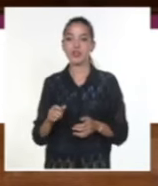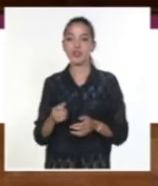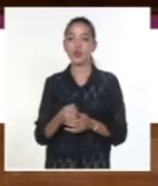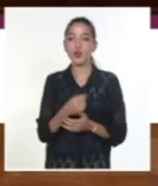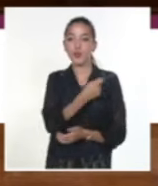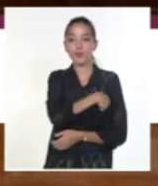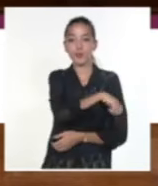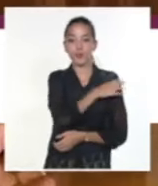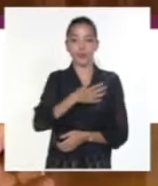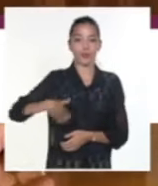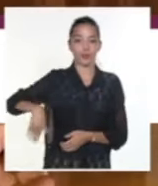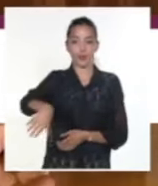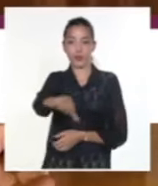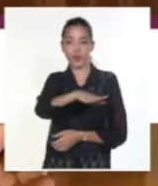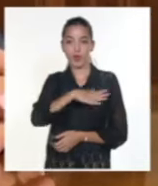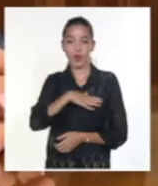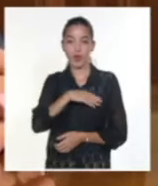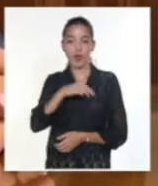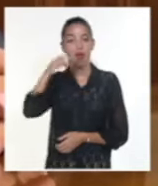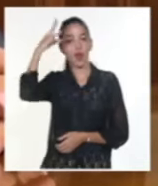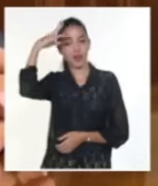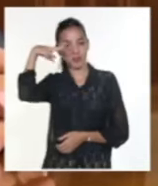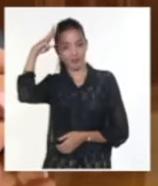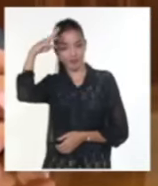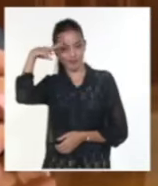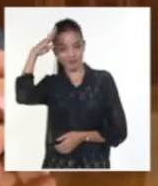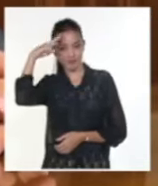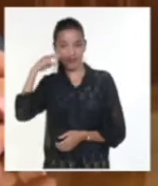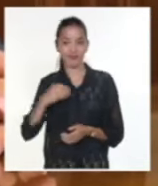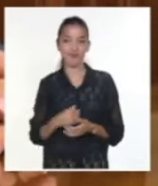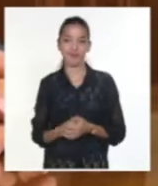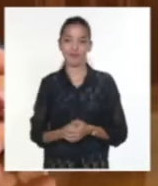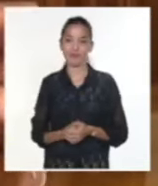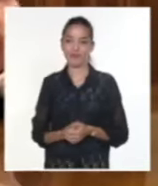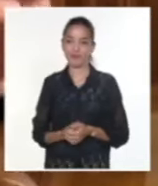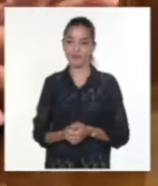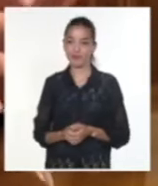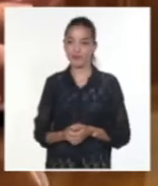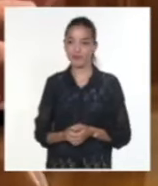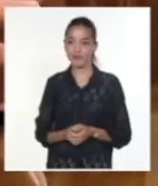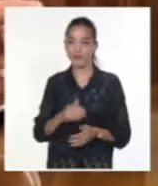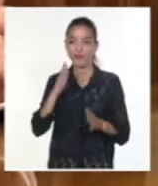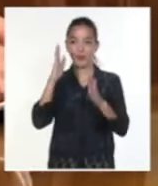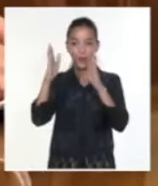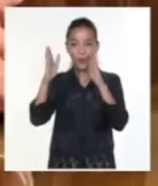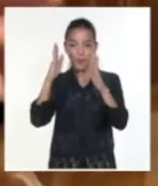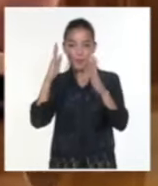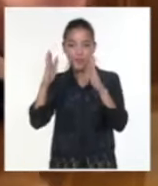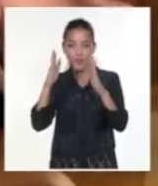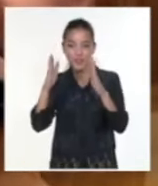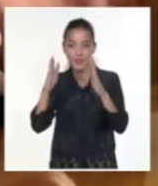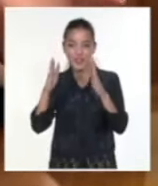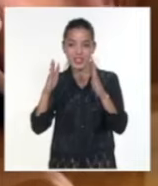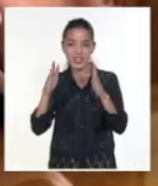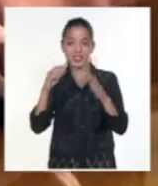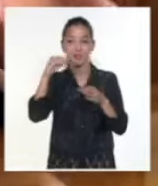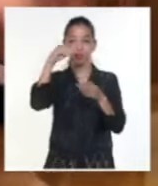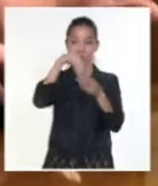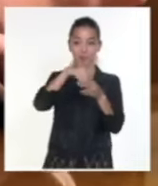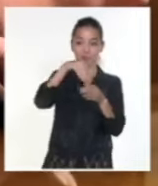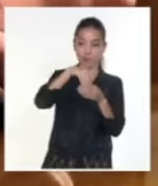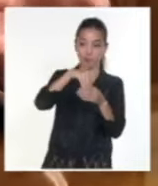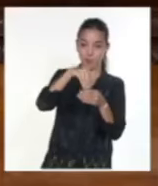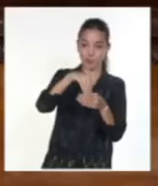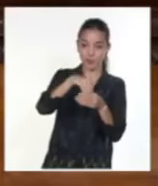pueblo de México. La jornada electoral del día de hoy demostró que es un pueblo,